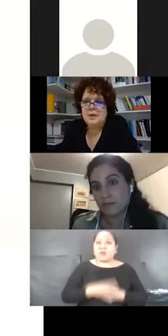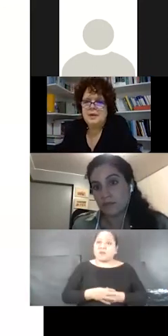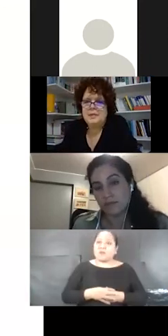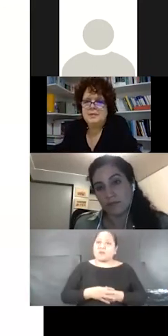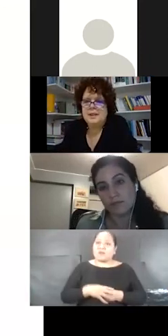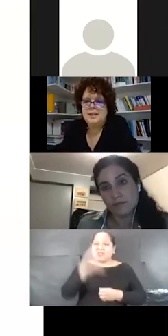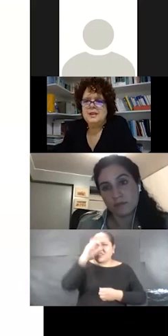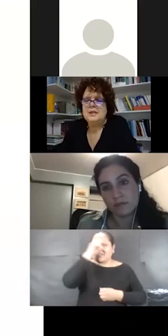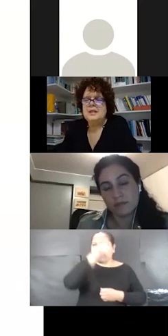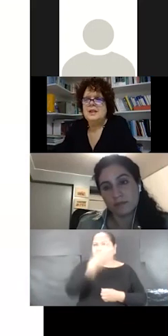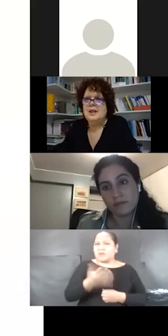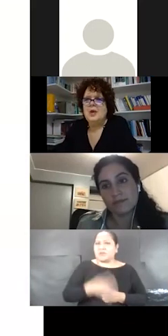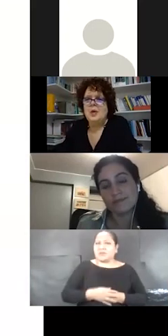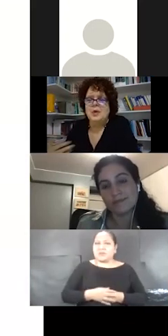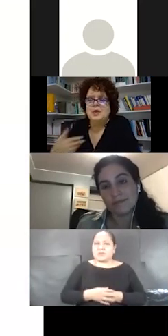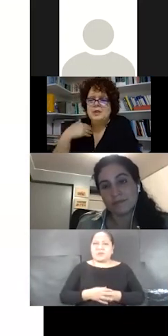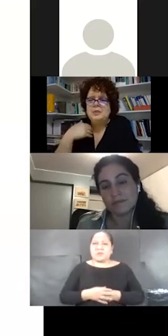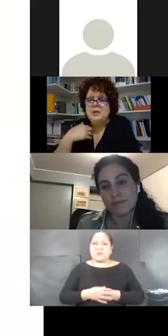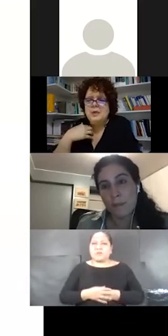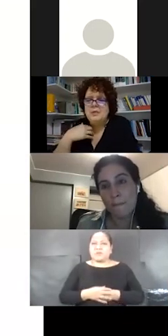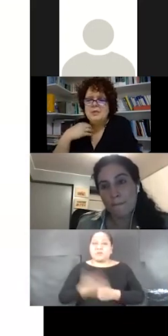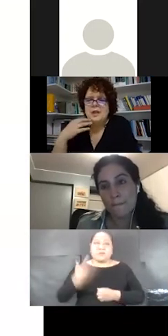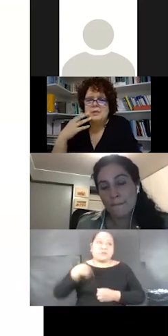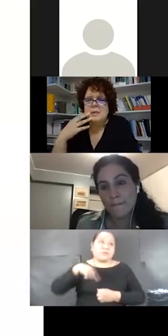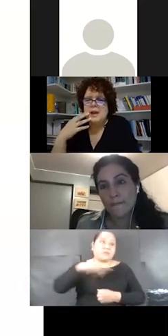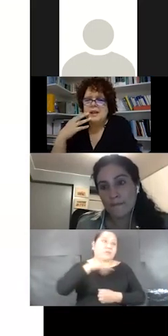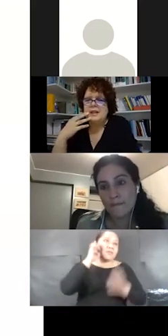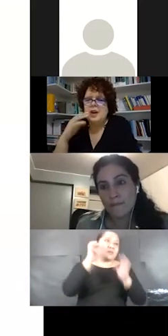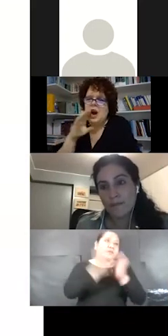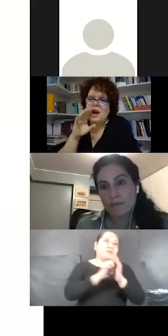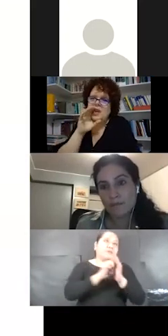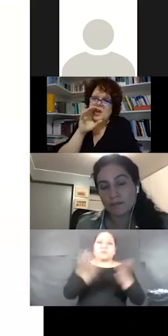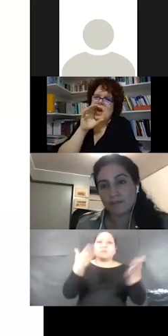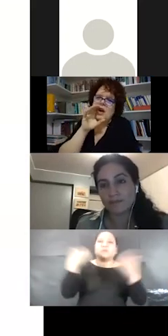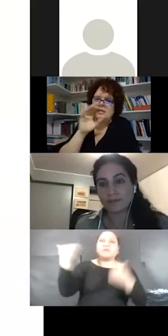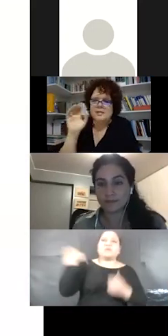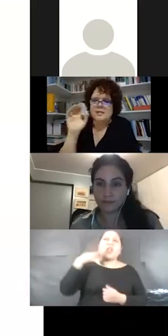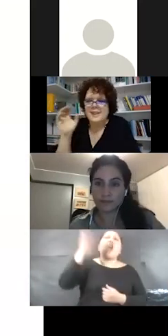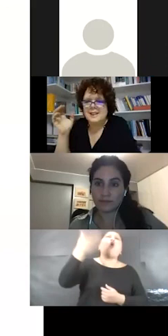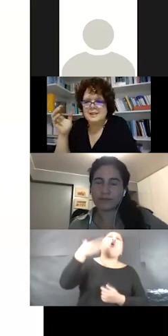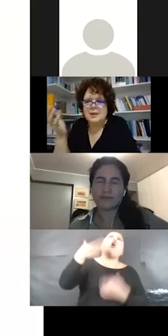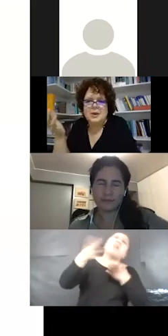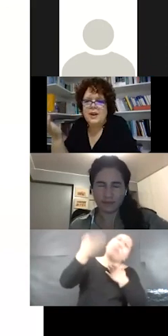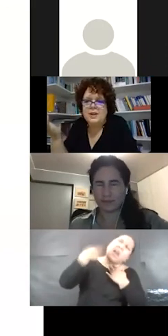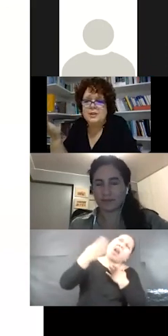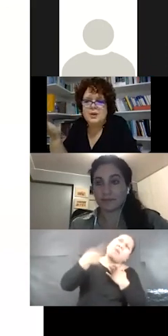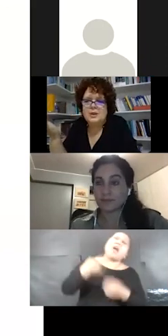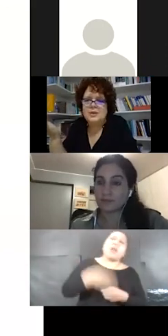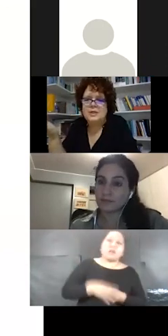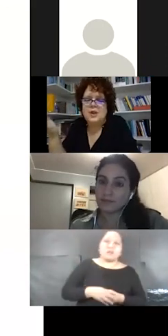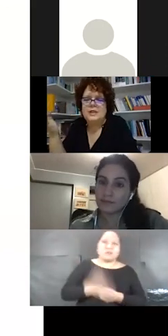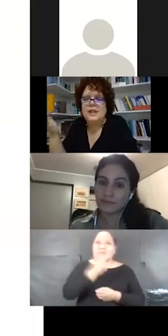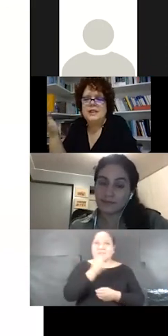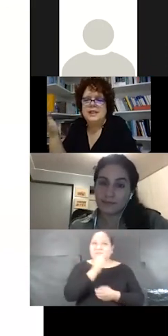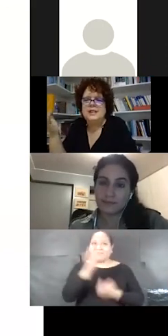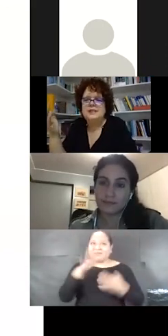también, porque, o sea, como nosotros, ponte, por ejemplo, nosotros queremos llamar a alguien y, ¡ay, sí, ¿no? Gritas, pero con ellos no. Entonces,